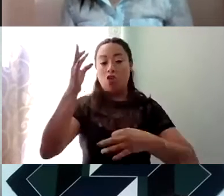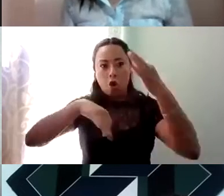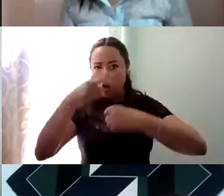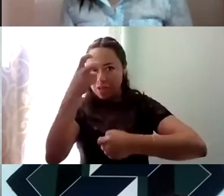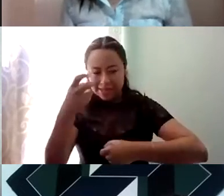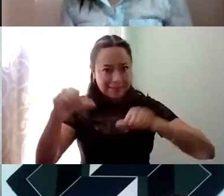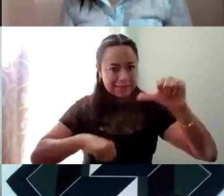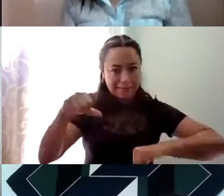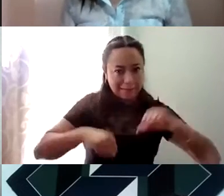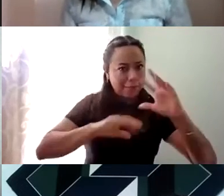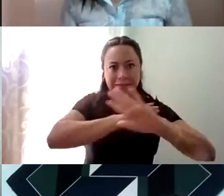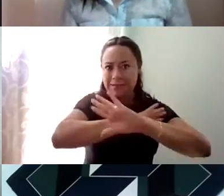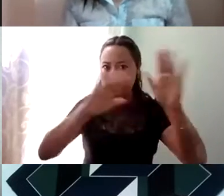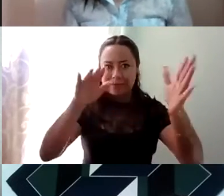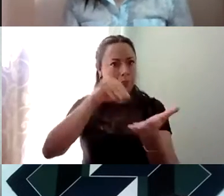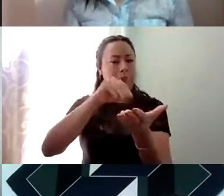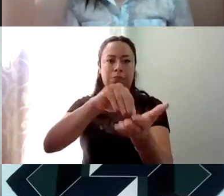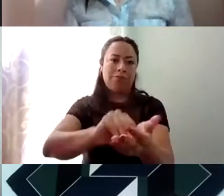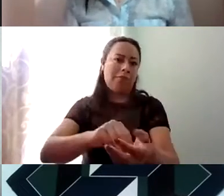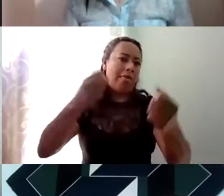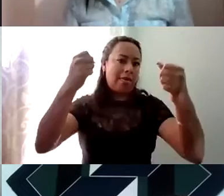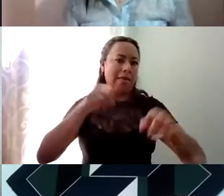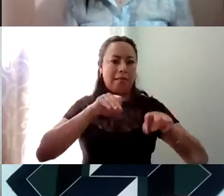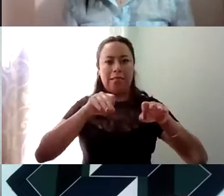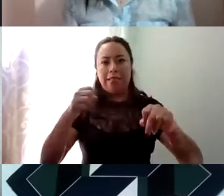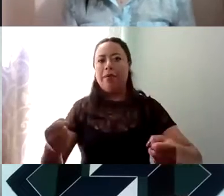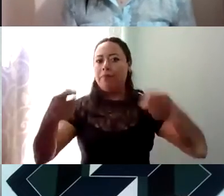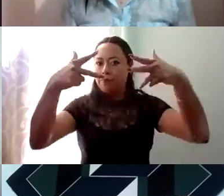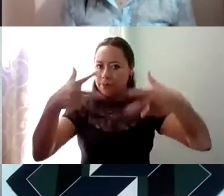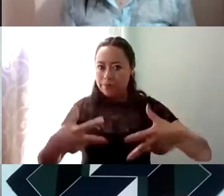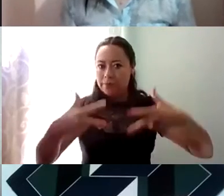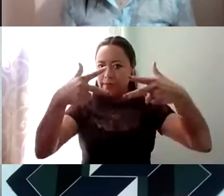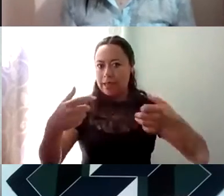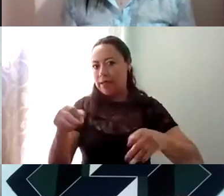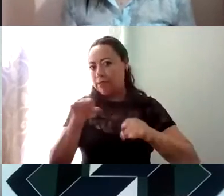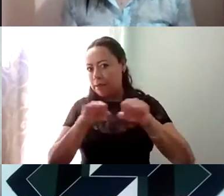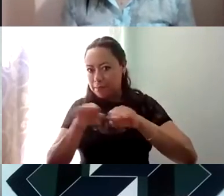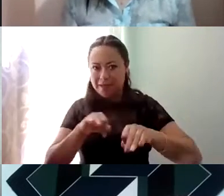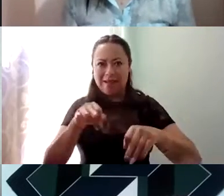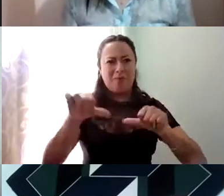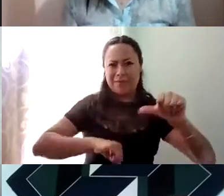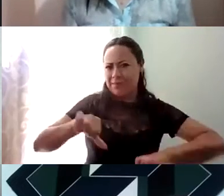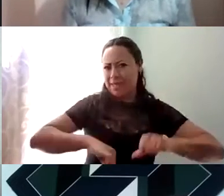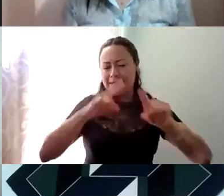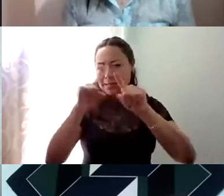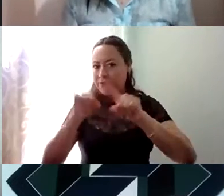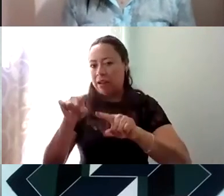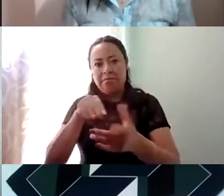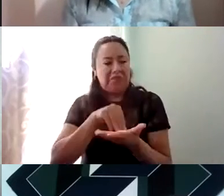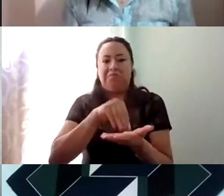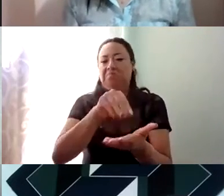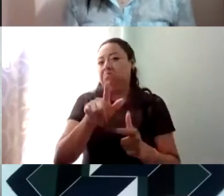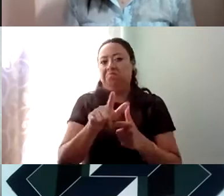que ya el teletrabajo y toda la actividad que traemos a partir de este